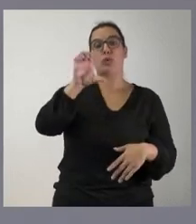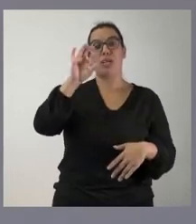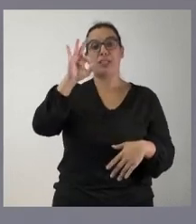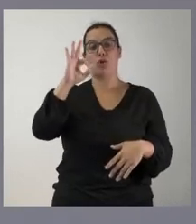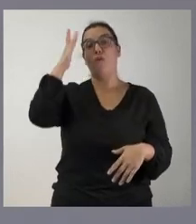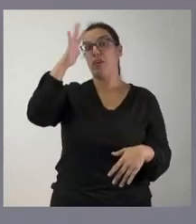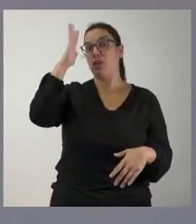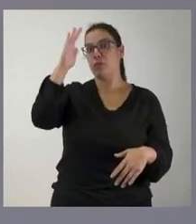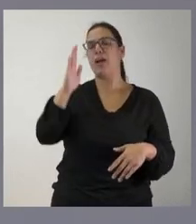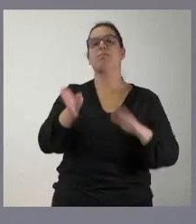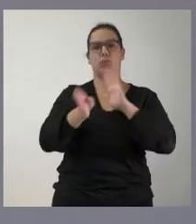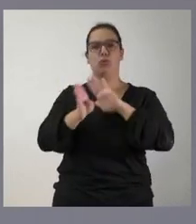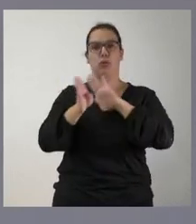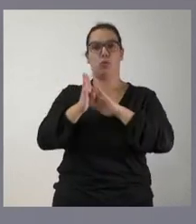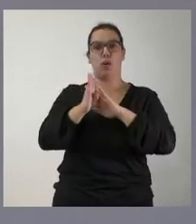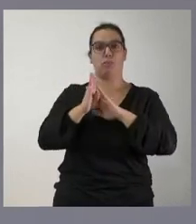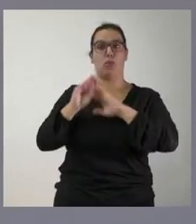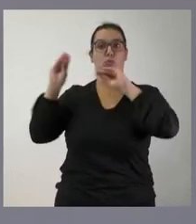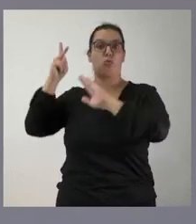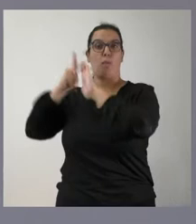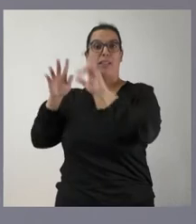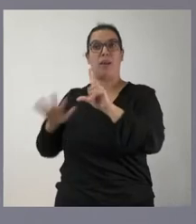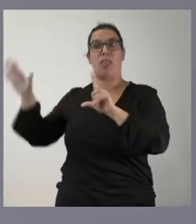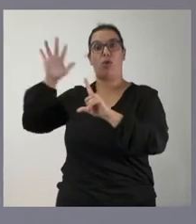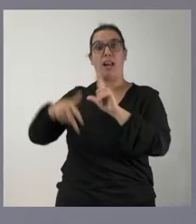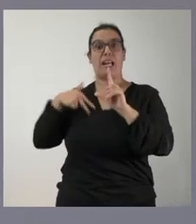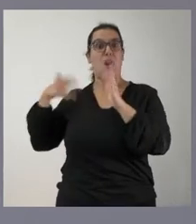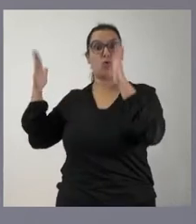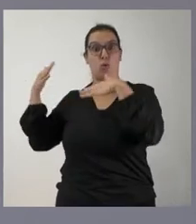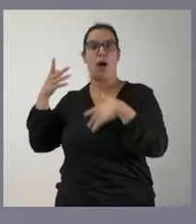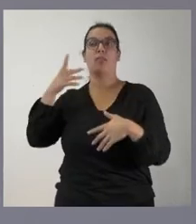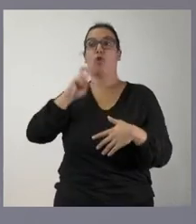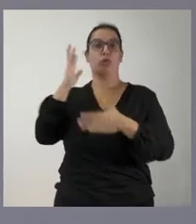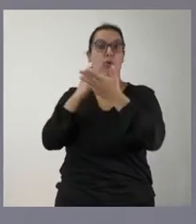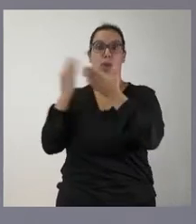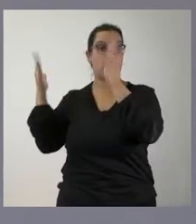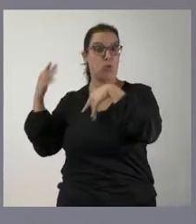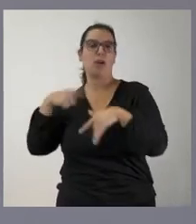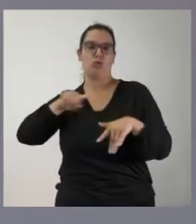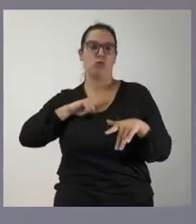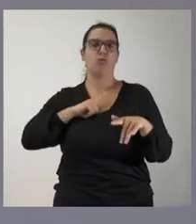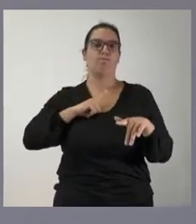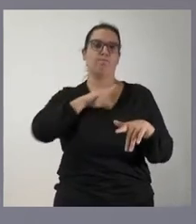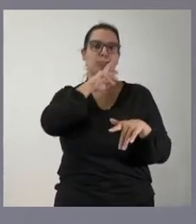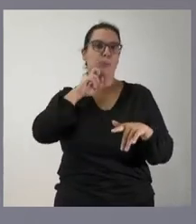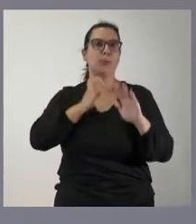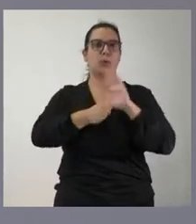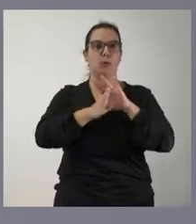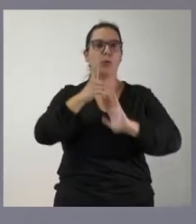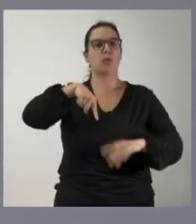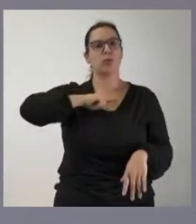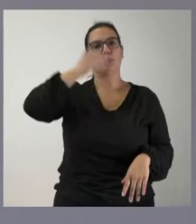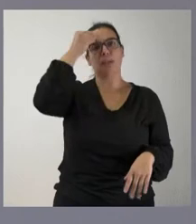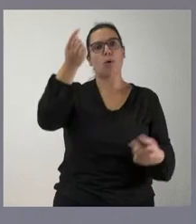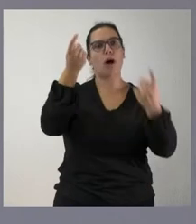que no figuraba en el currículum general y por tanto que no va a estar en otras comunidades autónomas entendemos que es bueno que los alumnos de